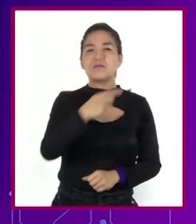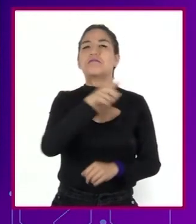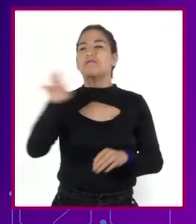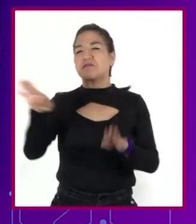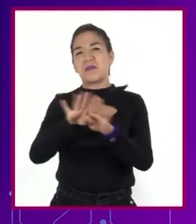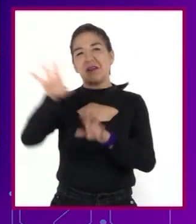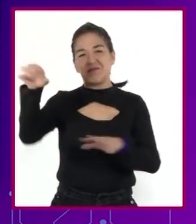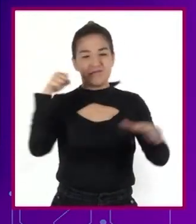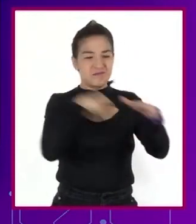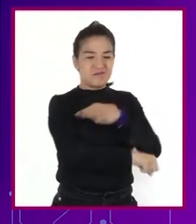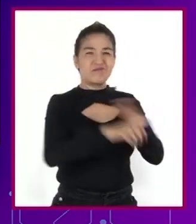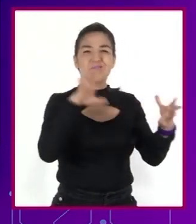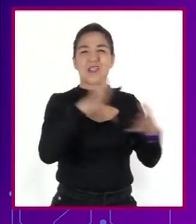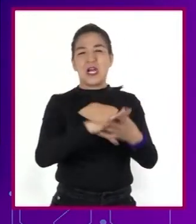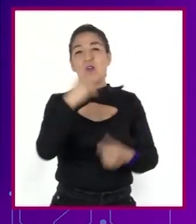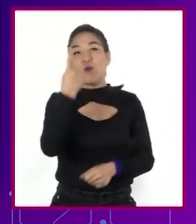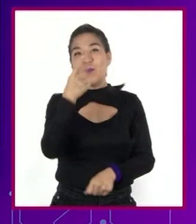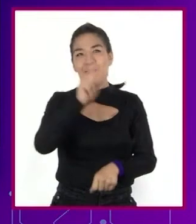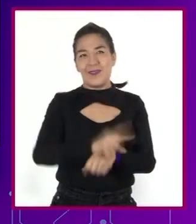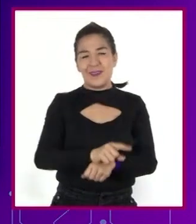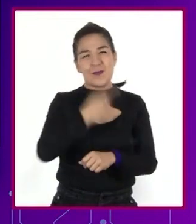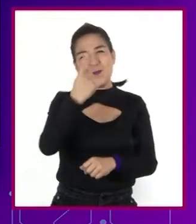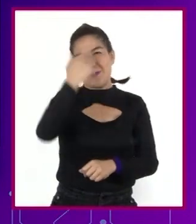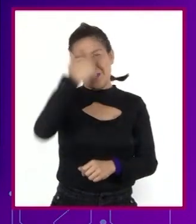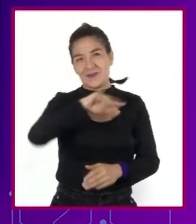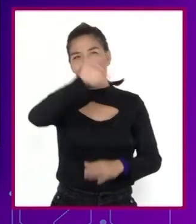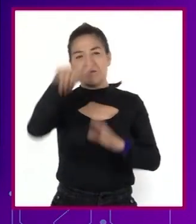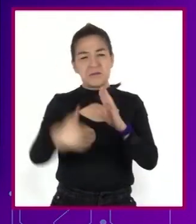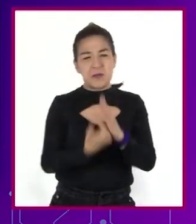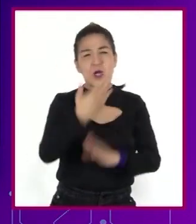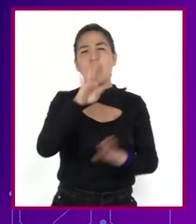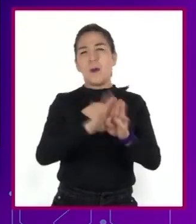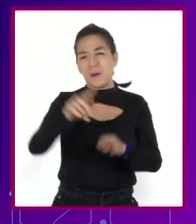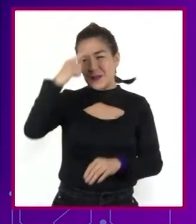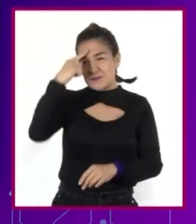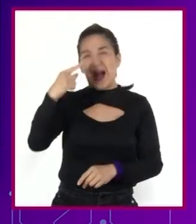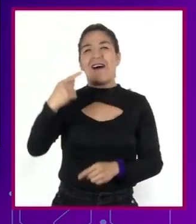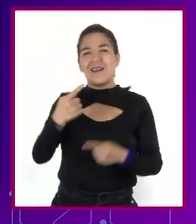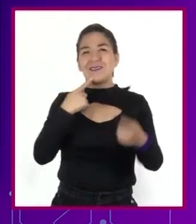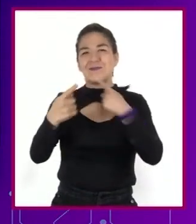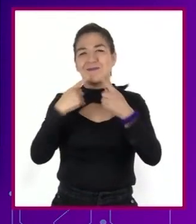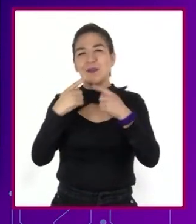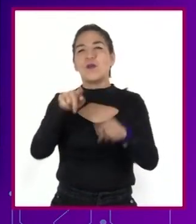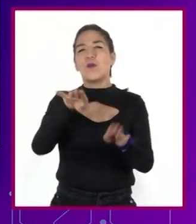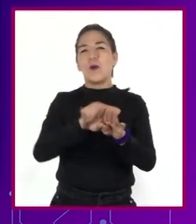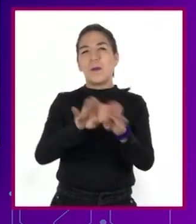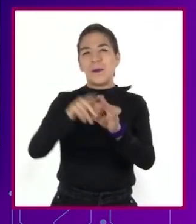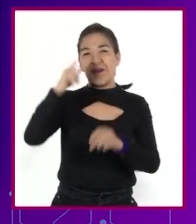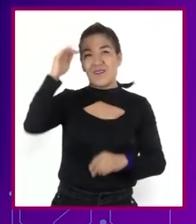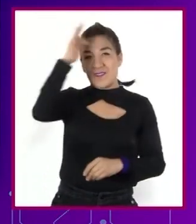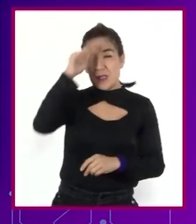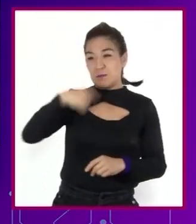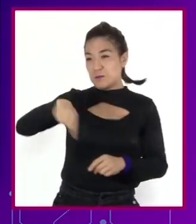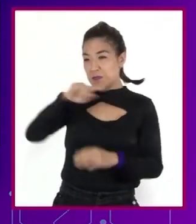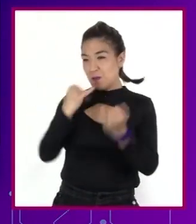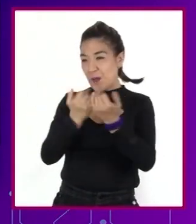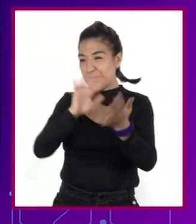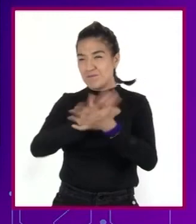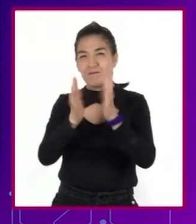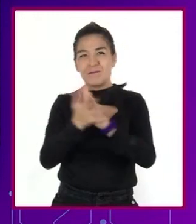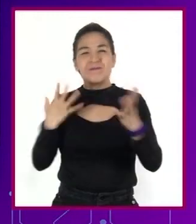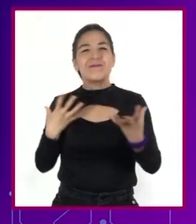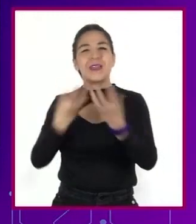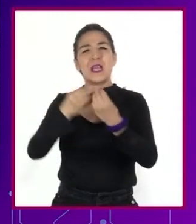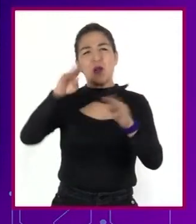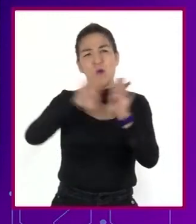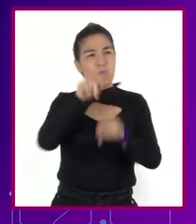encarcelado una noche. Desarrolló una idea clave para quienes siguieron su filosofía. El gobierno no debe tener